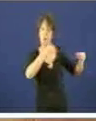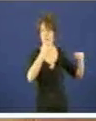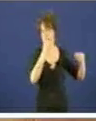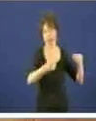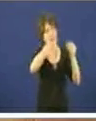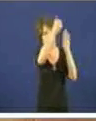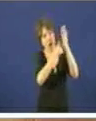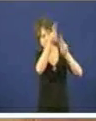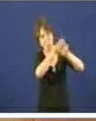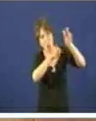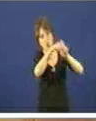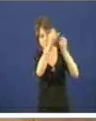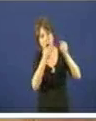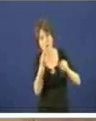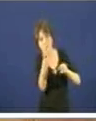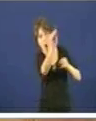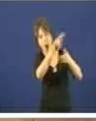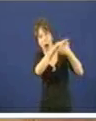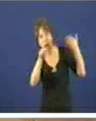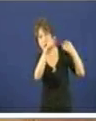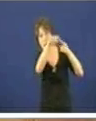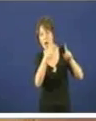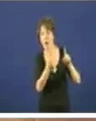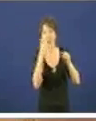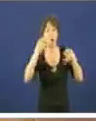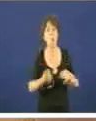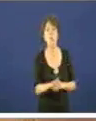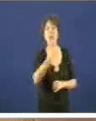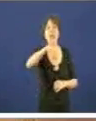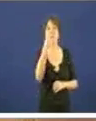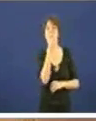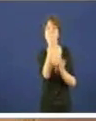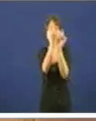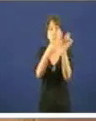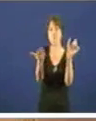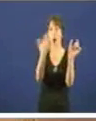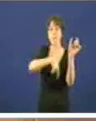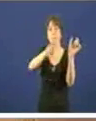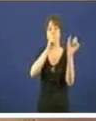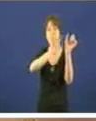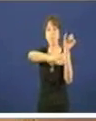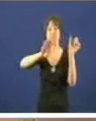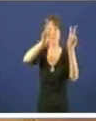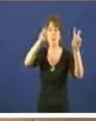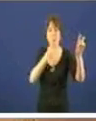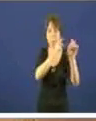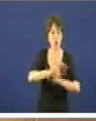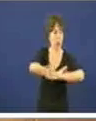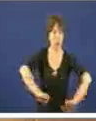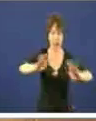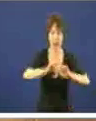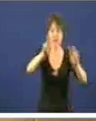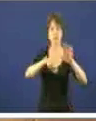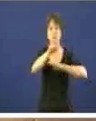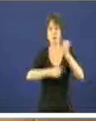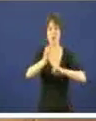poñer Galicia. Non aparece nin só, ningunha só vez. Ningunha vez. De compromiso, nada. Desenvolvemento económico, nada.